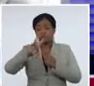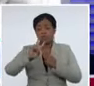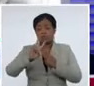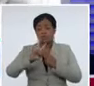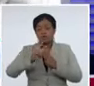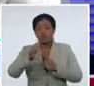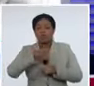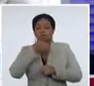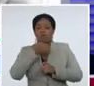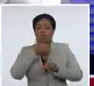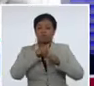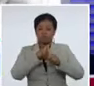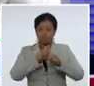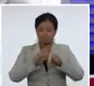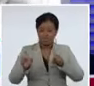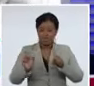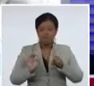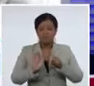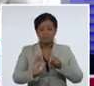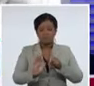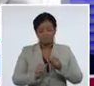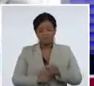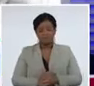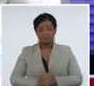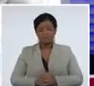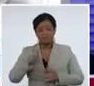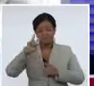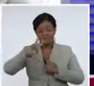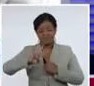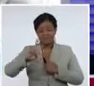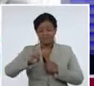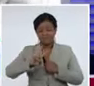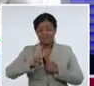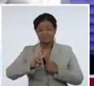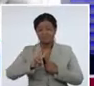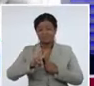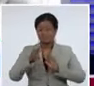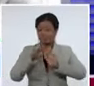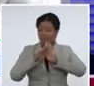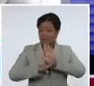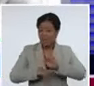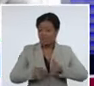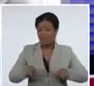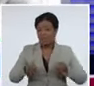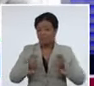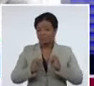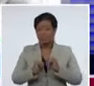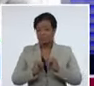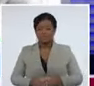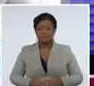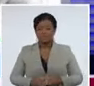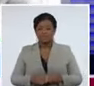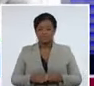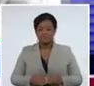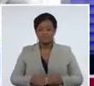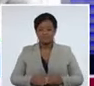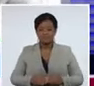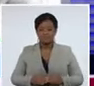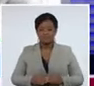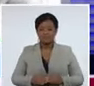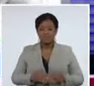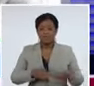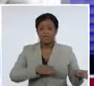sobre estos temas en nuestra televisión, en nuestros programas informativos. Y hablando de